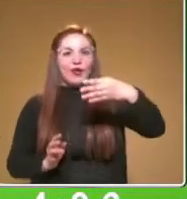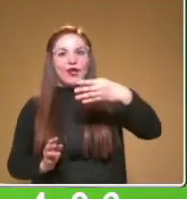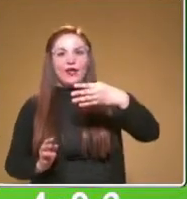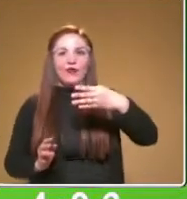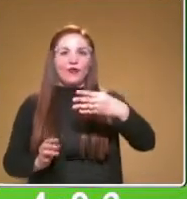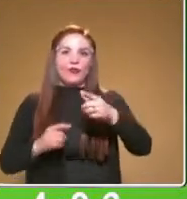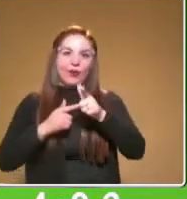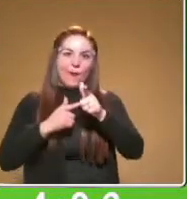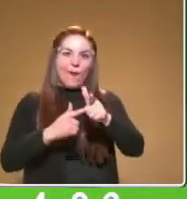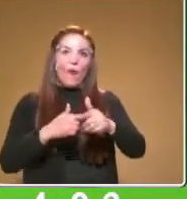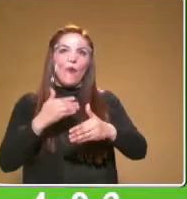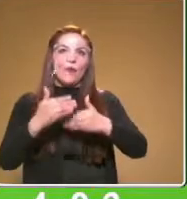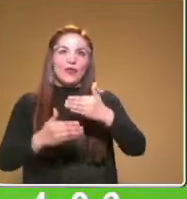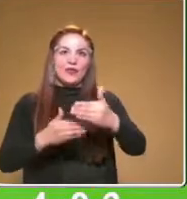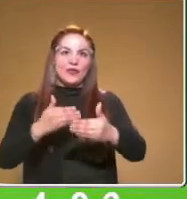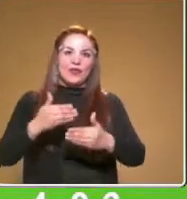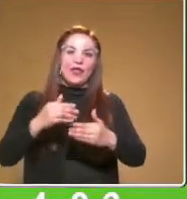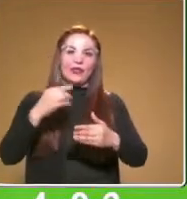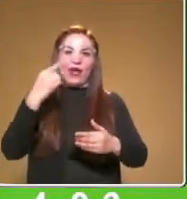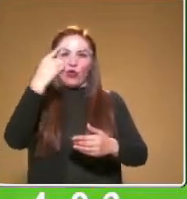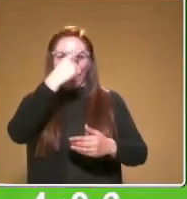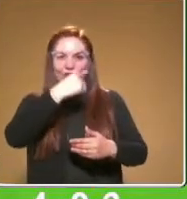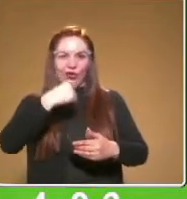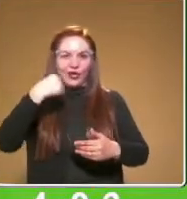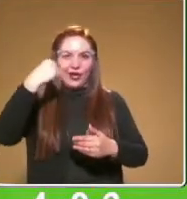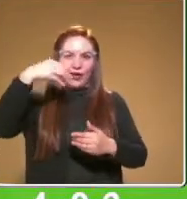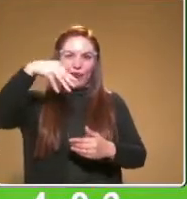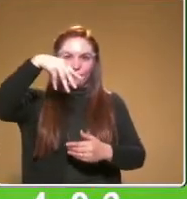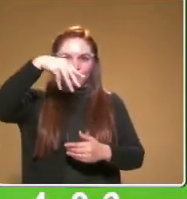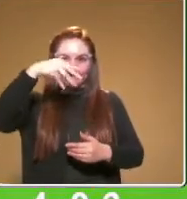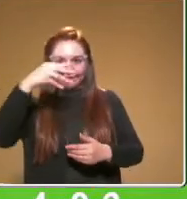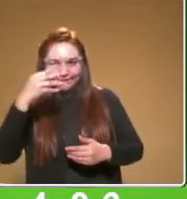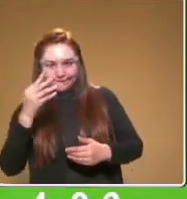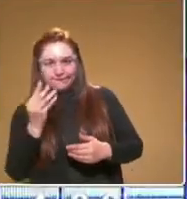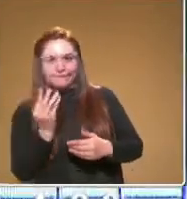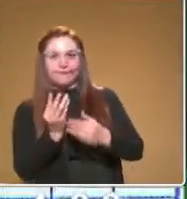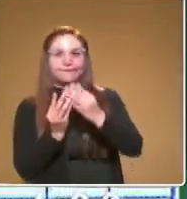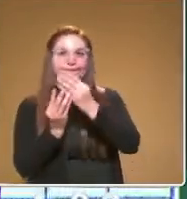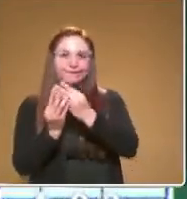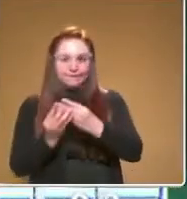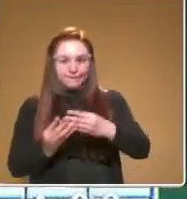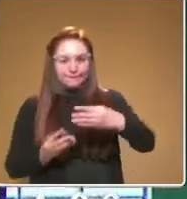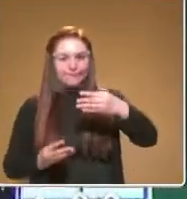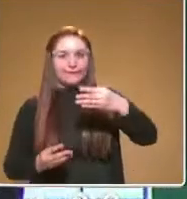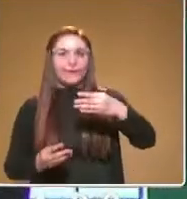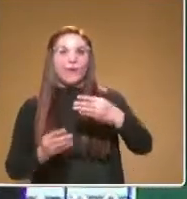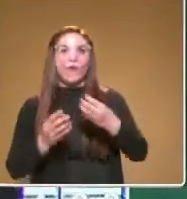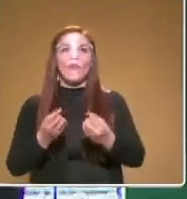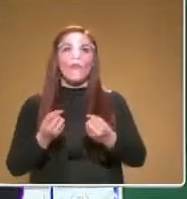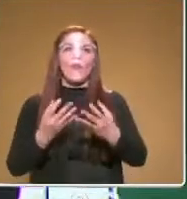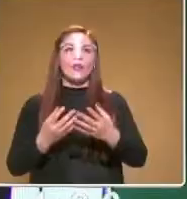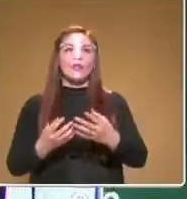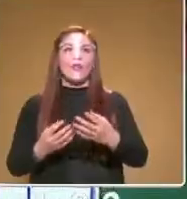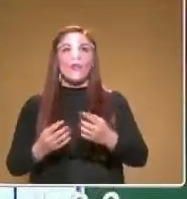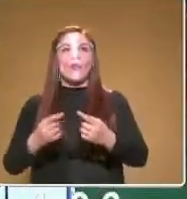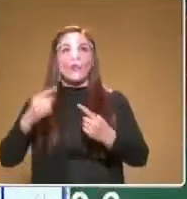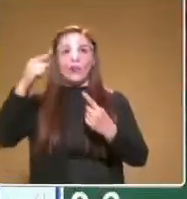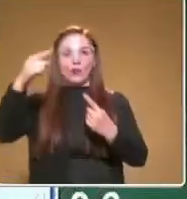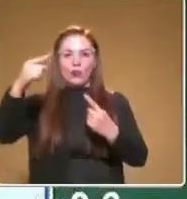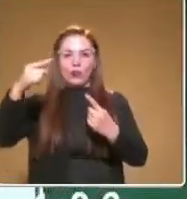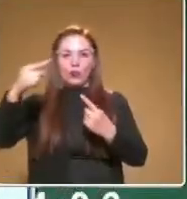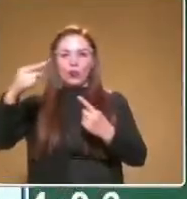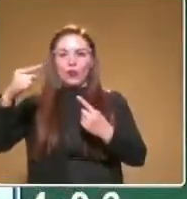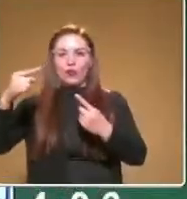siguiera avanzando así como las manecillas del reloj. Casi completó la vuelta. ¿Y avanzó cuántos pedazos? Pues avanzó uno,